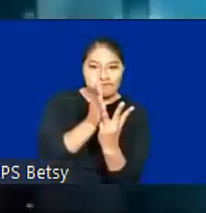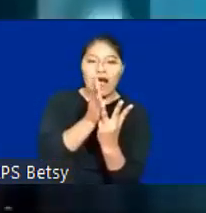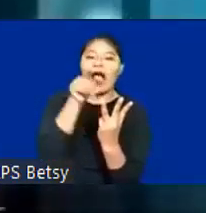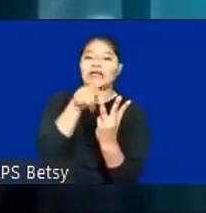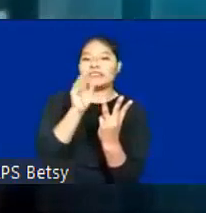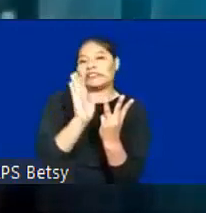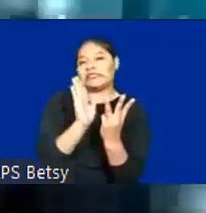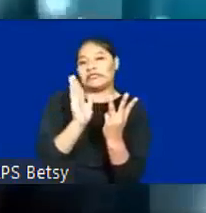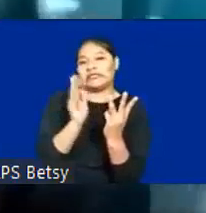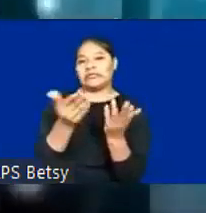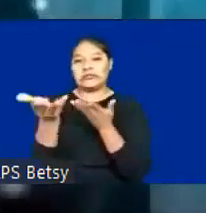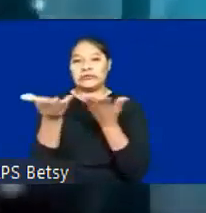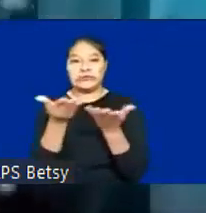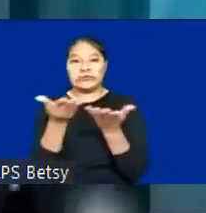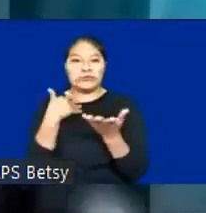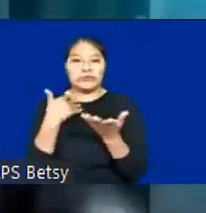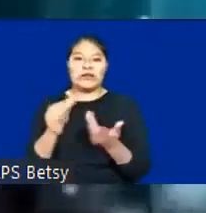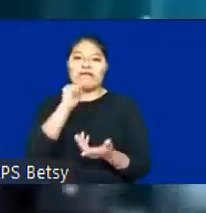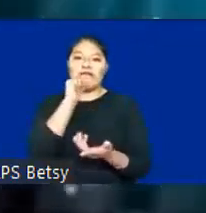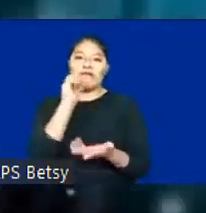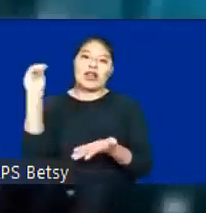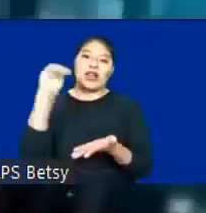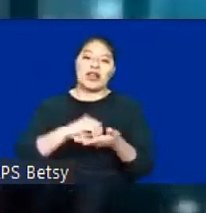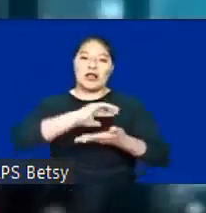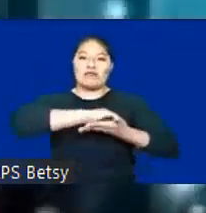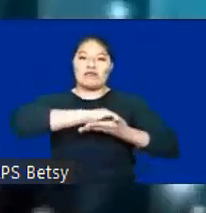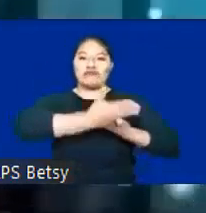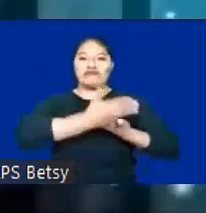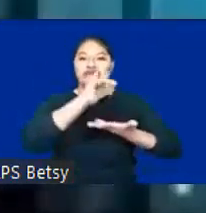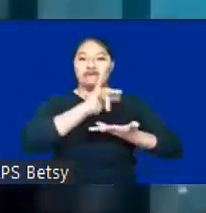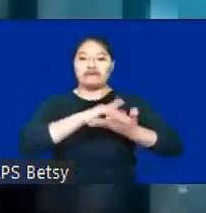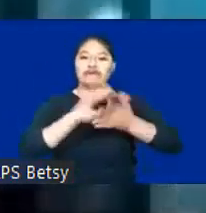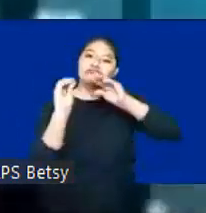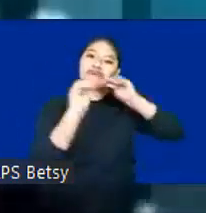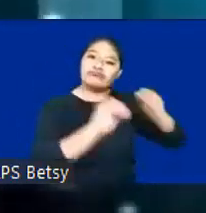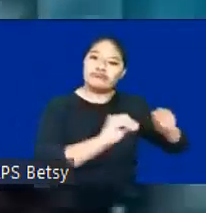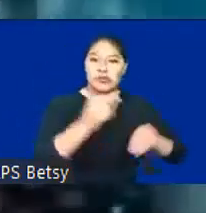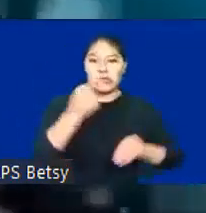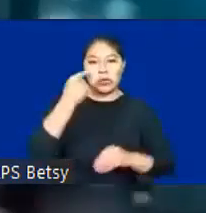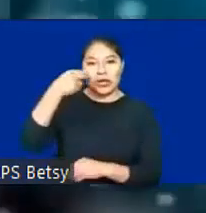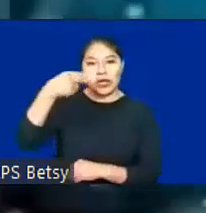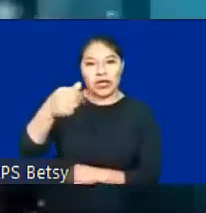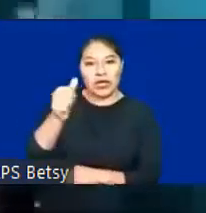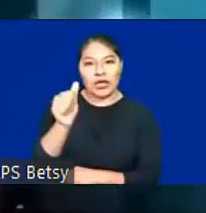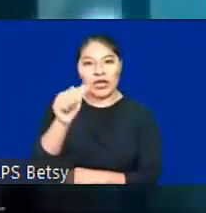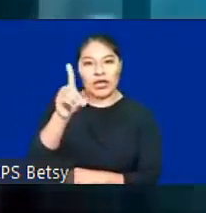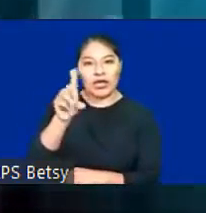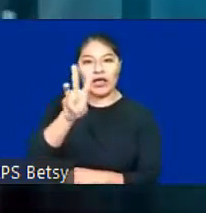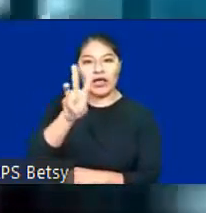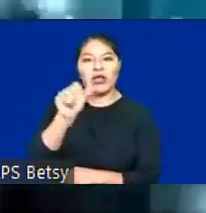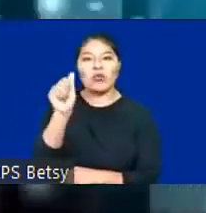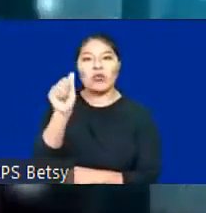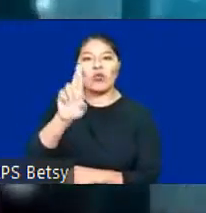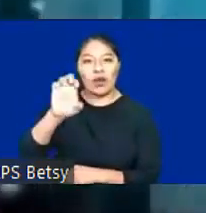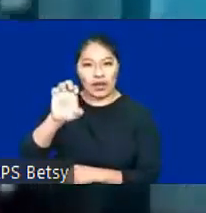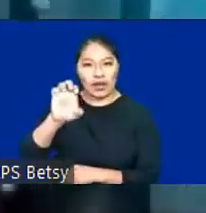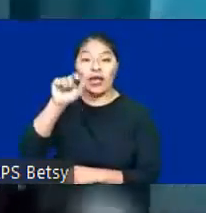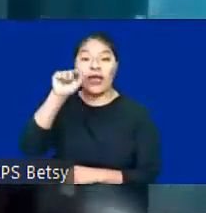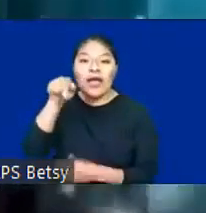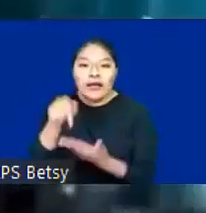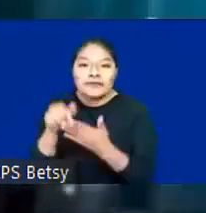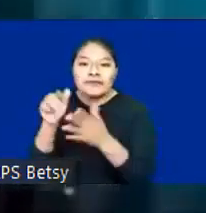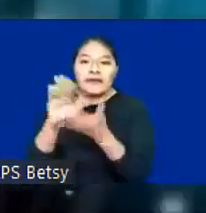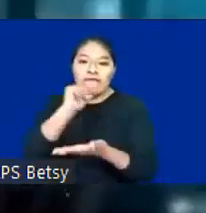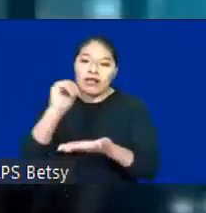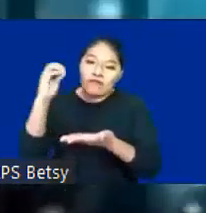compra de equipamiento del hardware que le denominamos, y tenemos ahí una serie de plataformas que